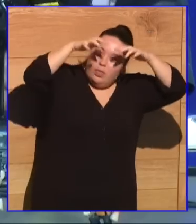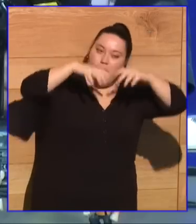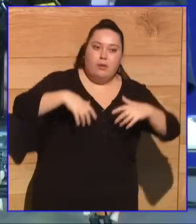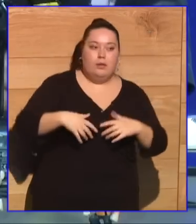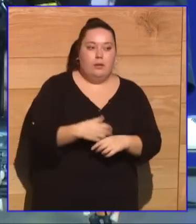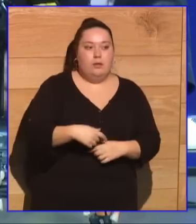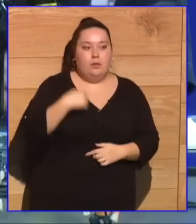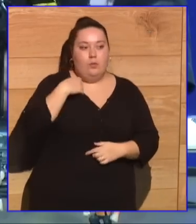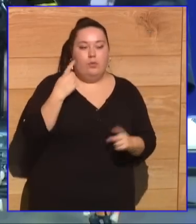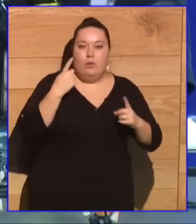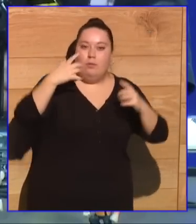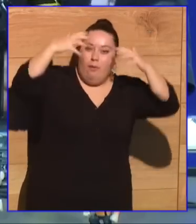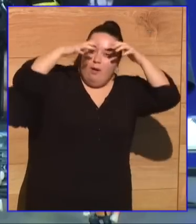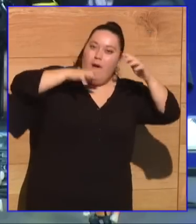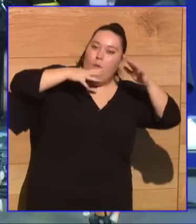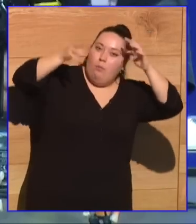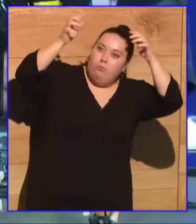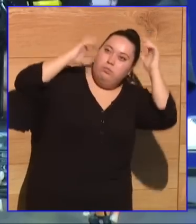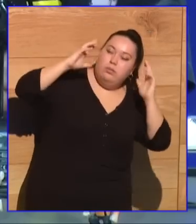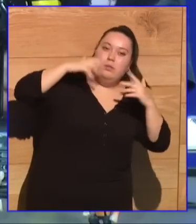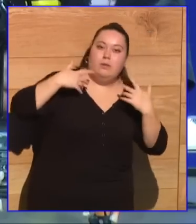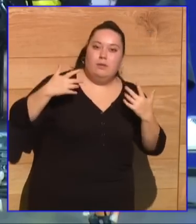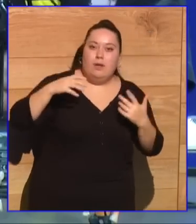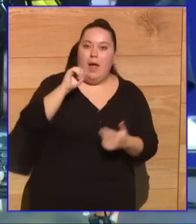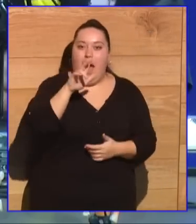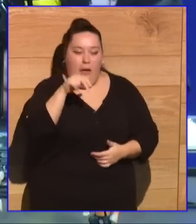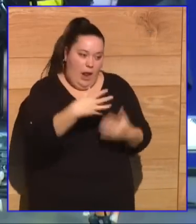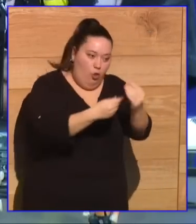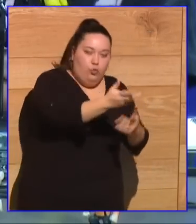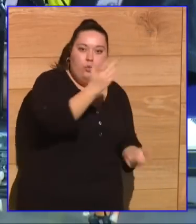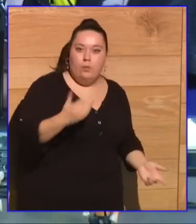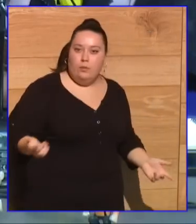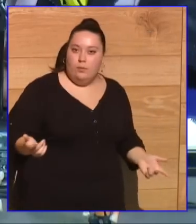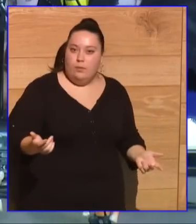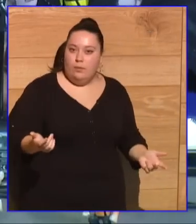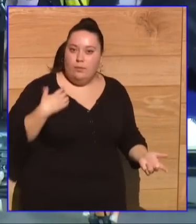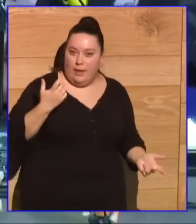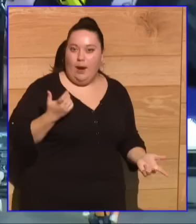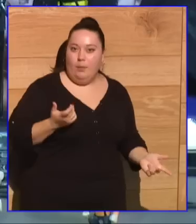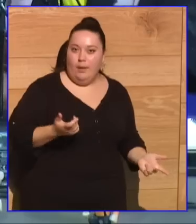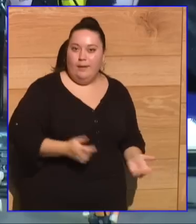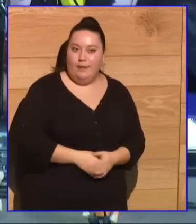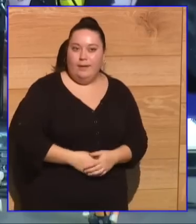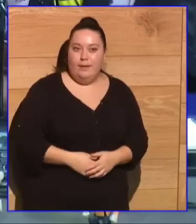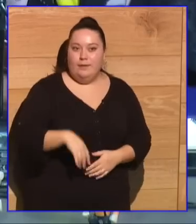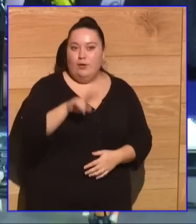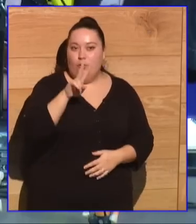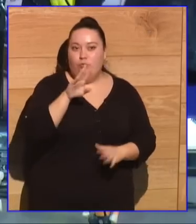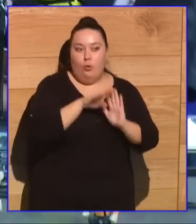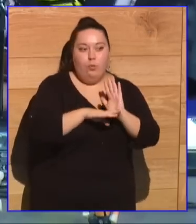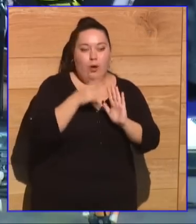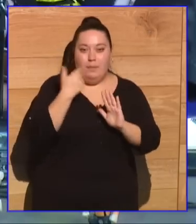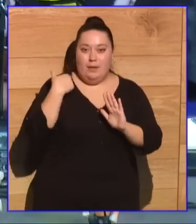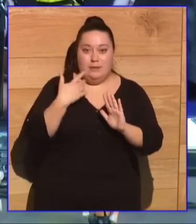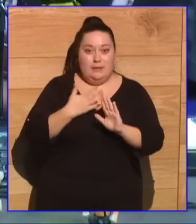Jim Hammond agacha y se le cae todo el agua encima, por Dios. Alan Parker, hazlo tú. Mira, eso nos lo dices antes de hacer 2 programas que llevamos de Alan Parker y no